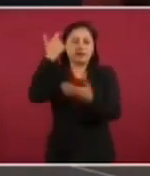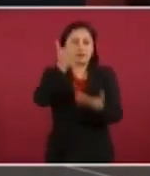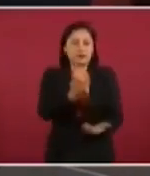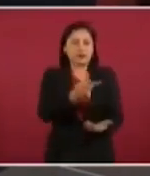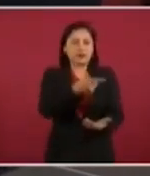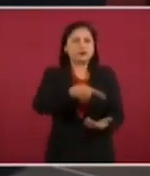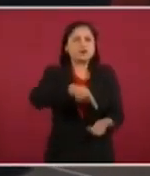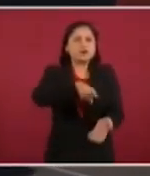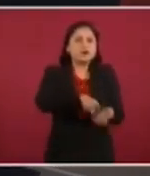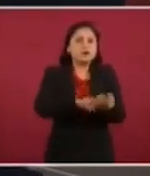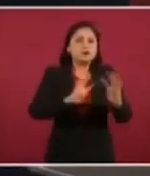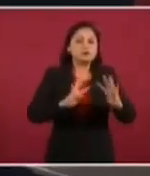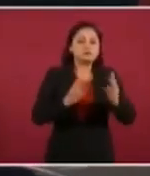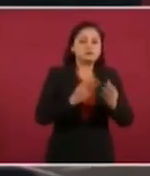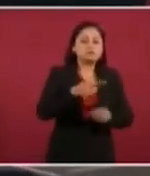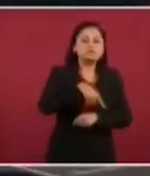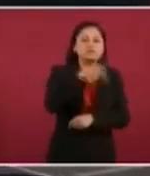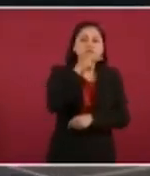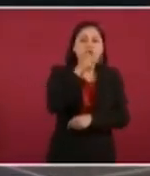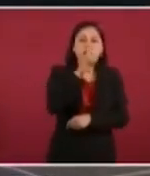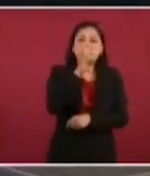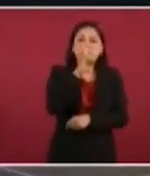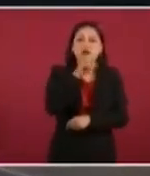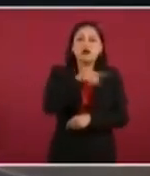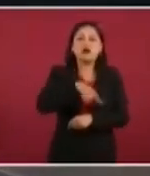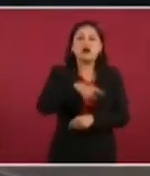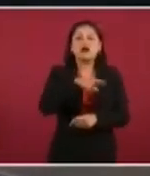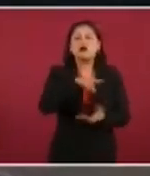organizando, están haciendo